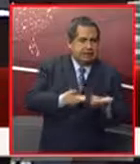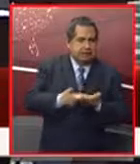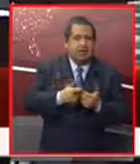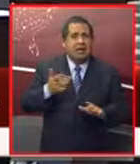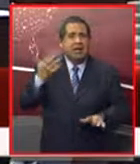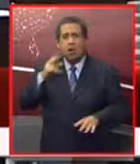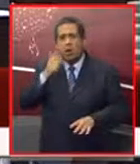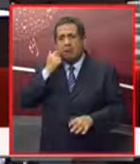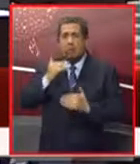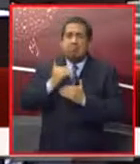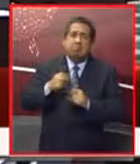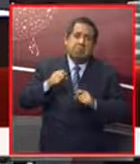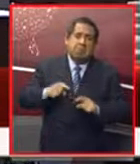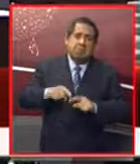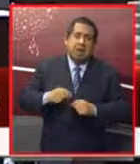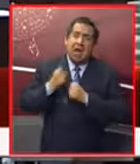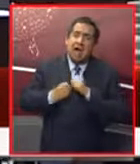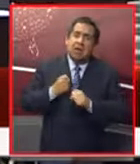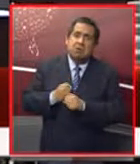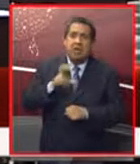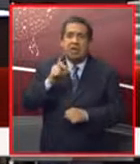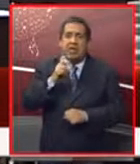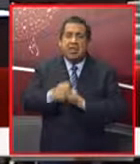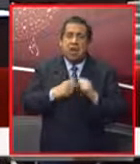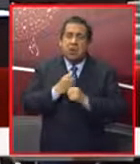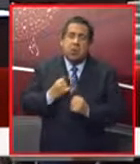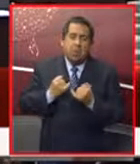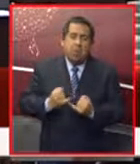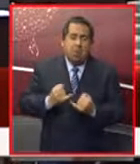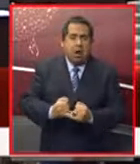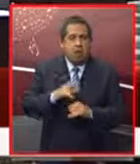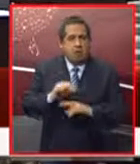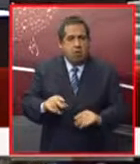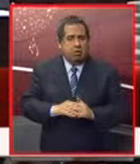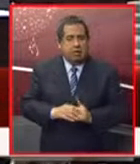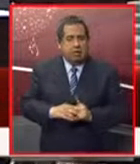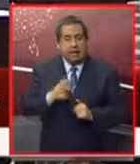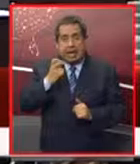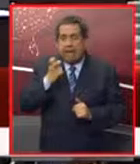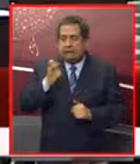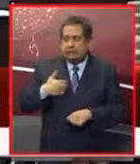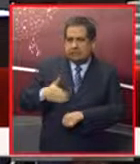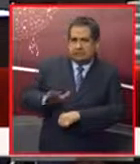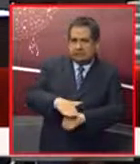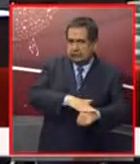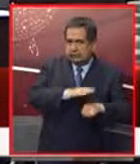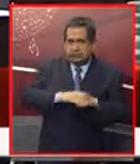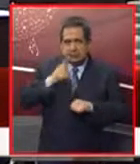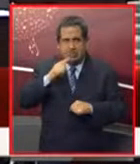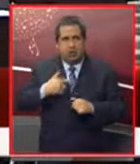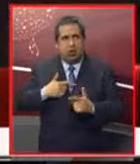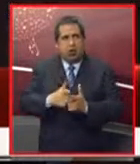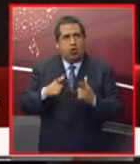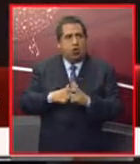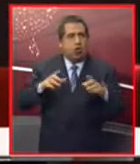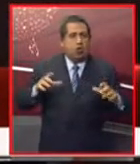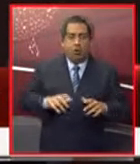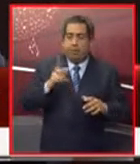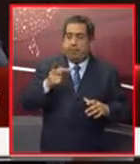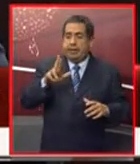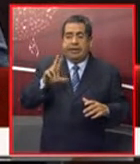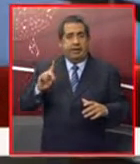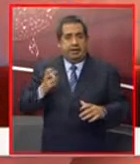los mexicanos por más de 30 años. Ese es el llamado que hacemos desde el Grupo Parlamentario del